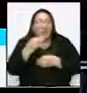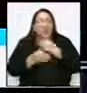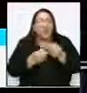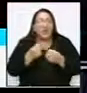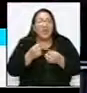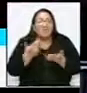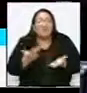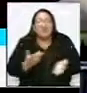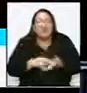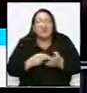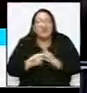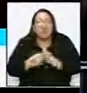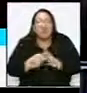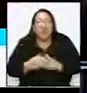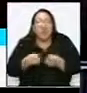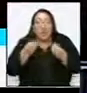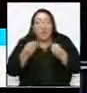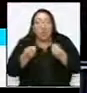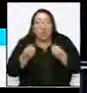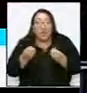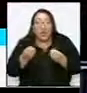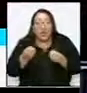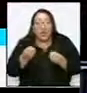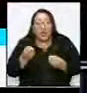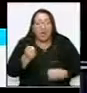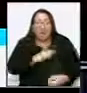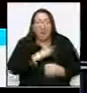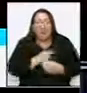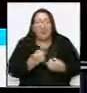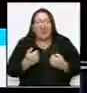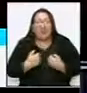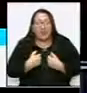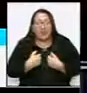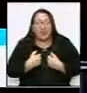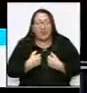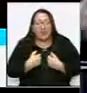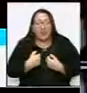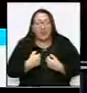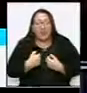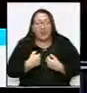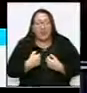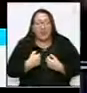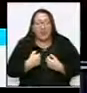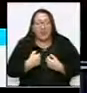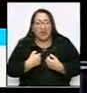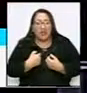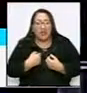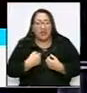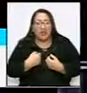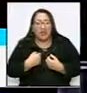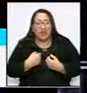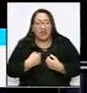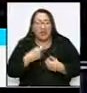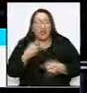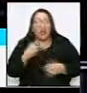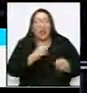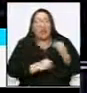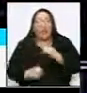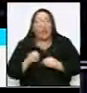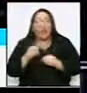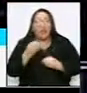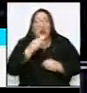explicar por qué es que el poder tiene la autoridad para organizar a la sociedad. Porque Alemania